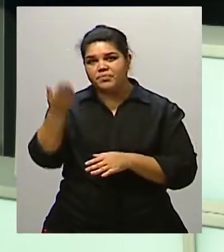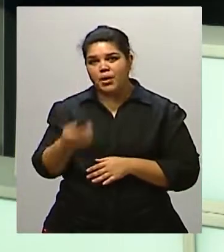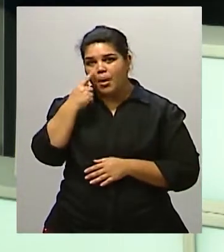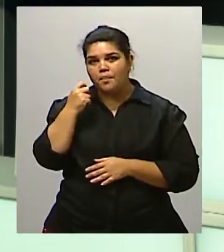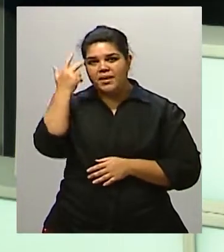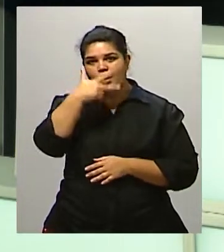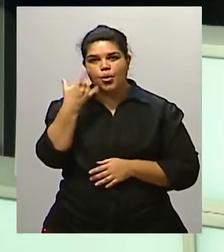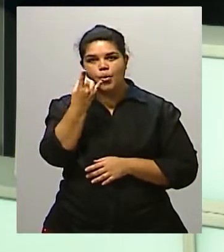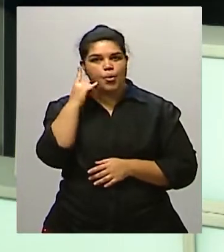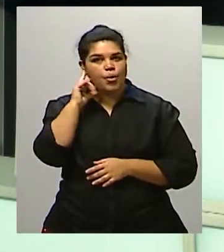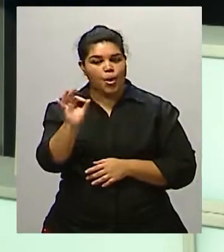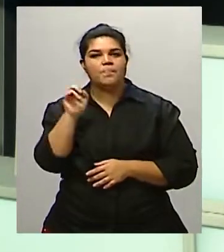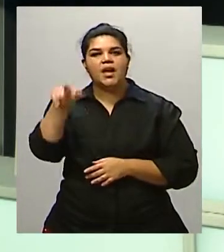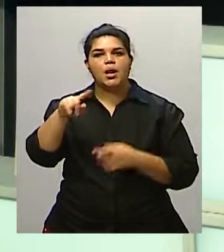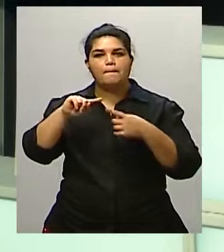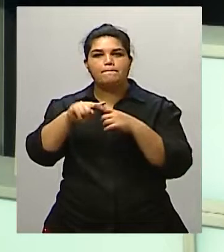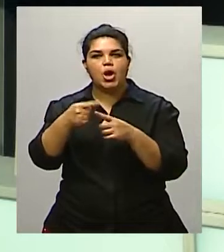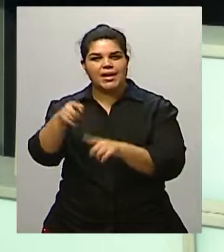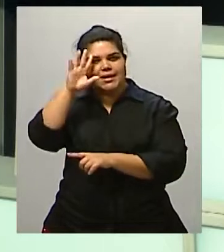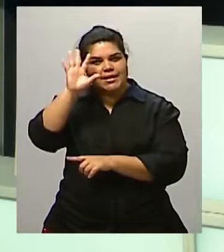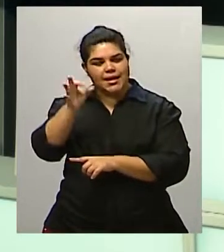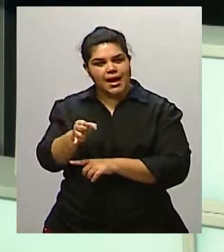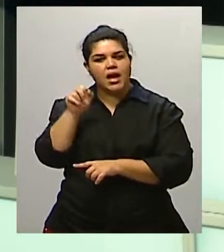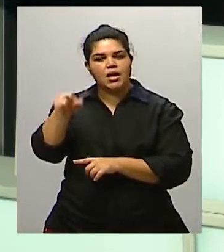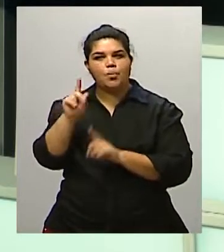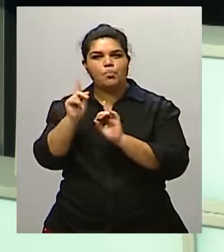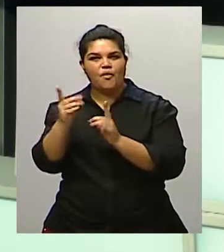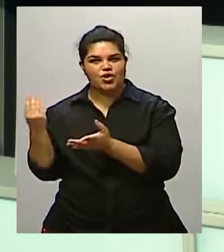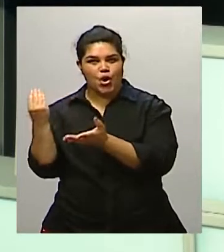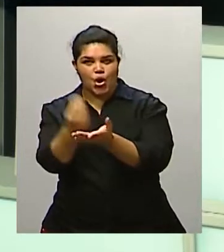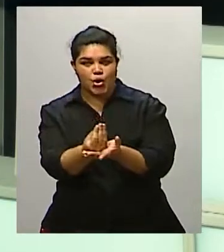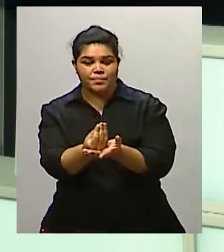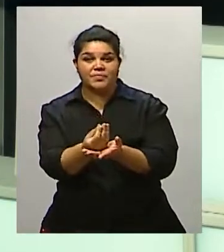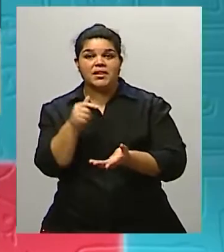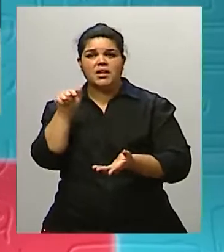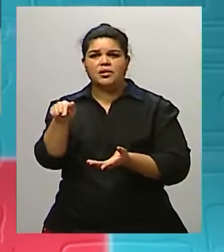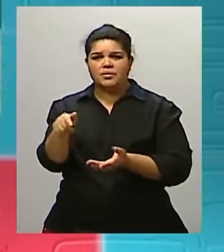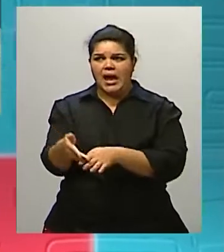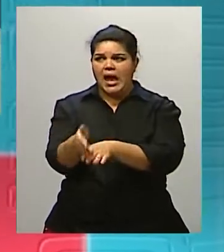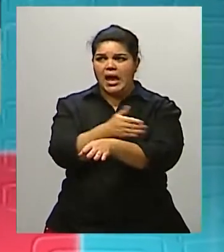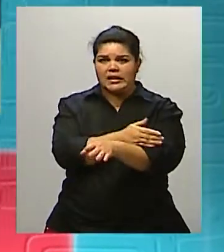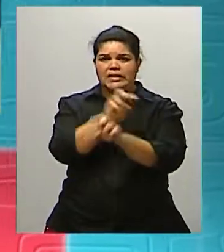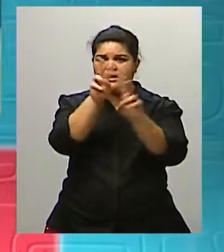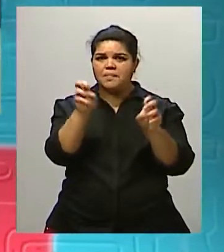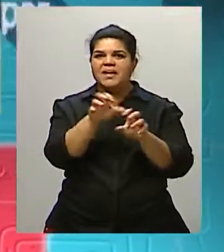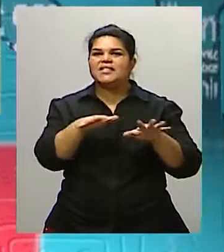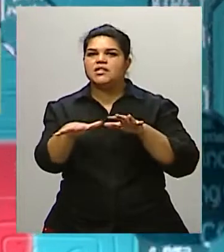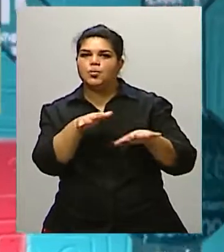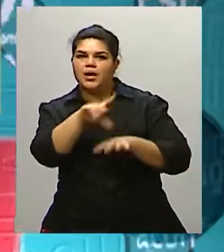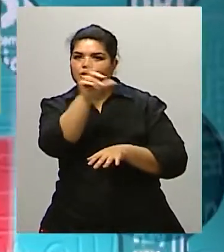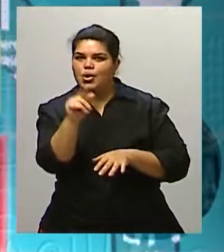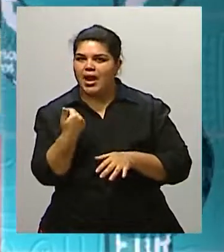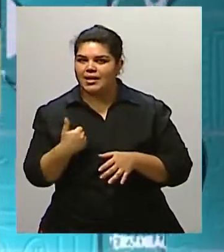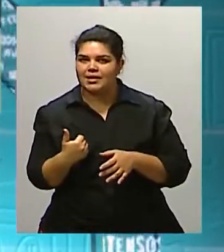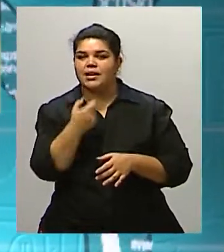politólogo, docente de la situación política, de lo que está pasando en la Argentina. Hugo, habíamos quedado, tenemos un montón de preguntas